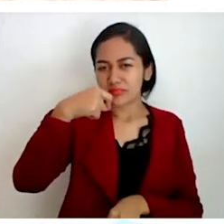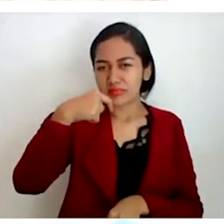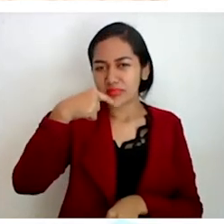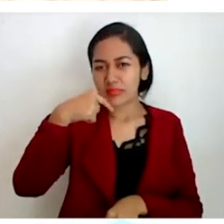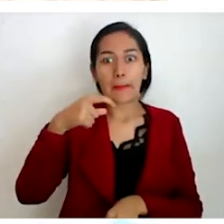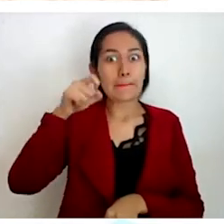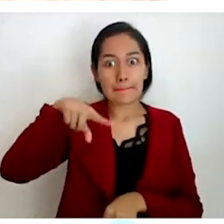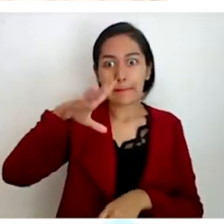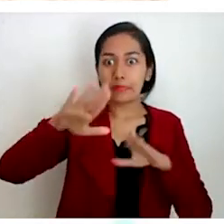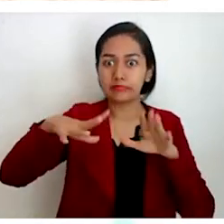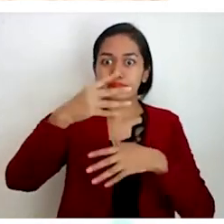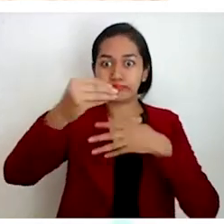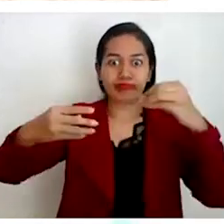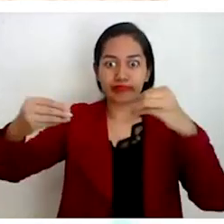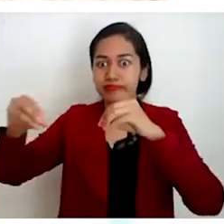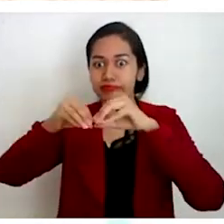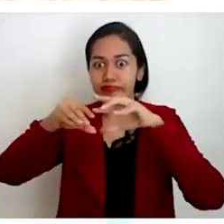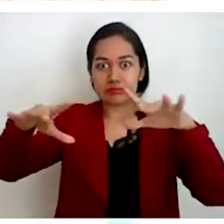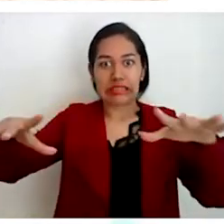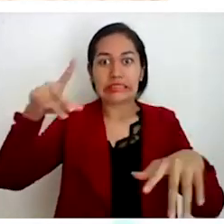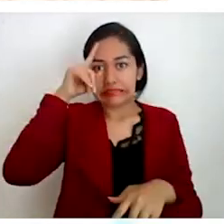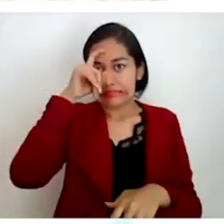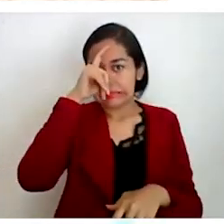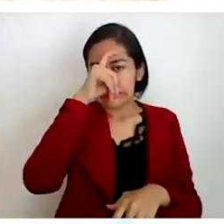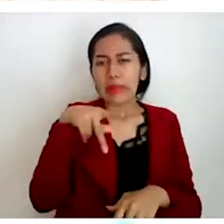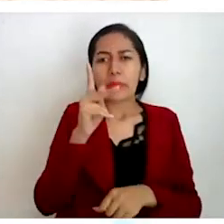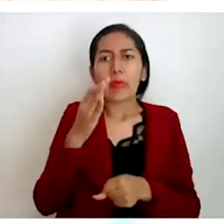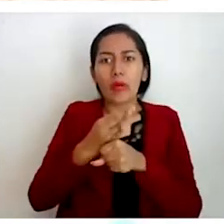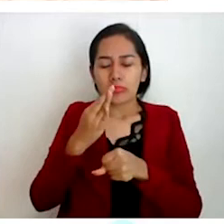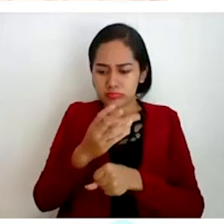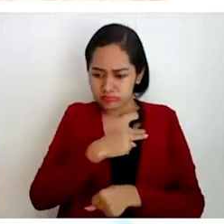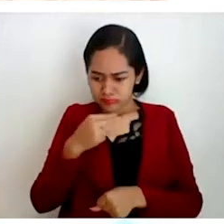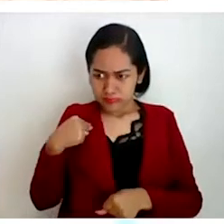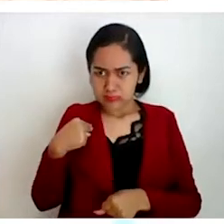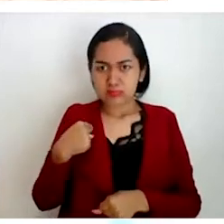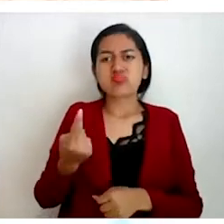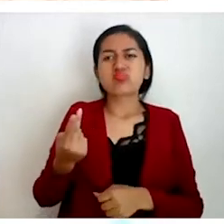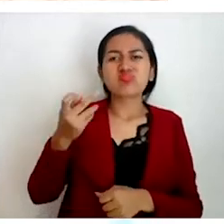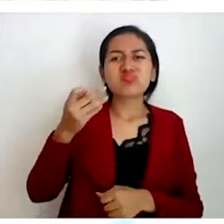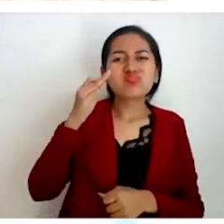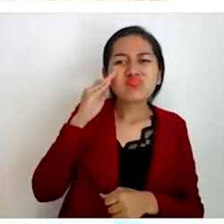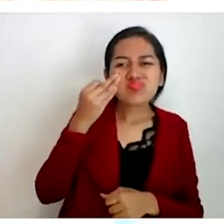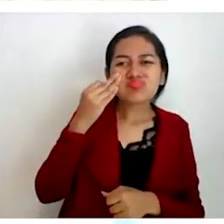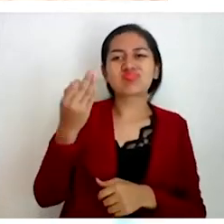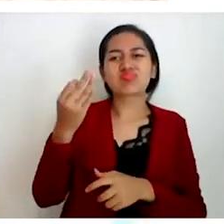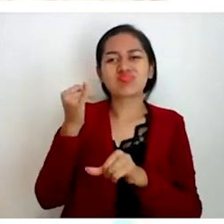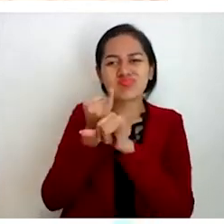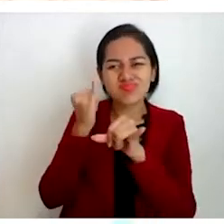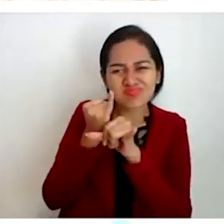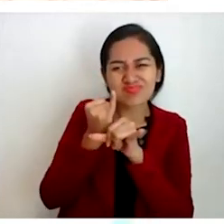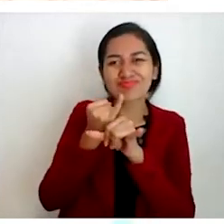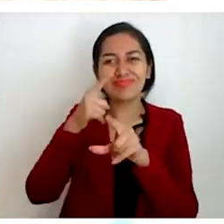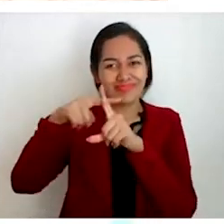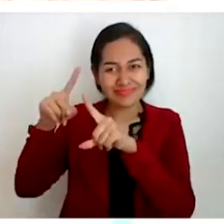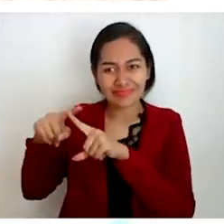como espectadores nos hemos empoderado y demostrado por las redes sociales que es más posible hoy